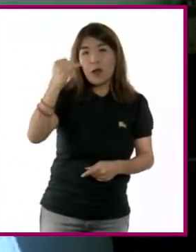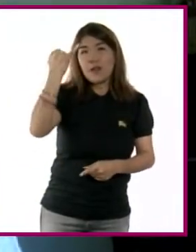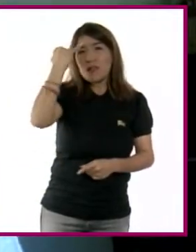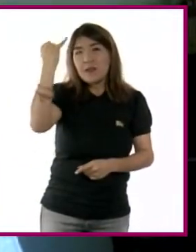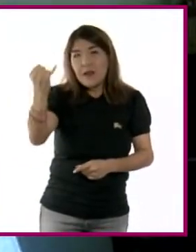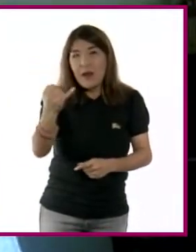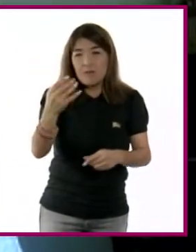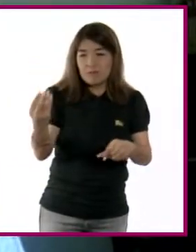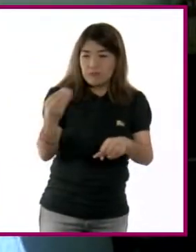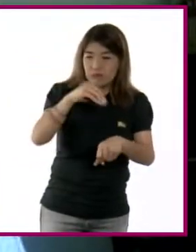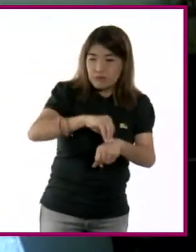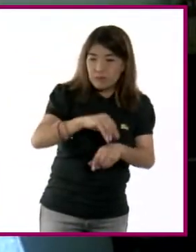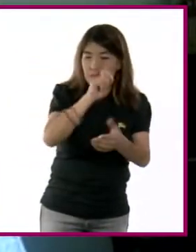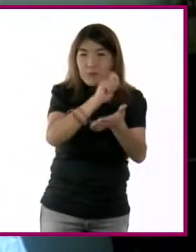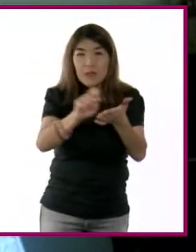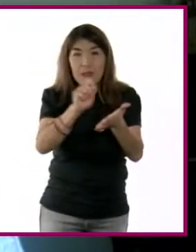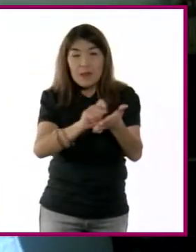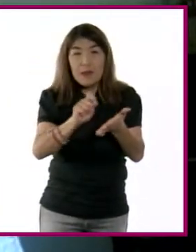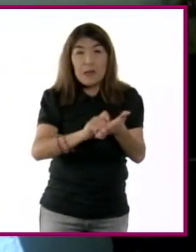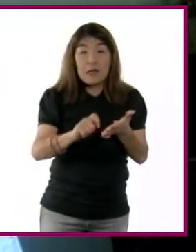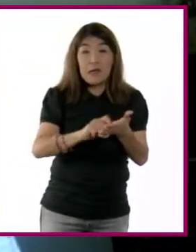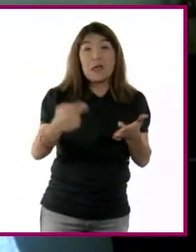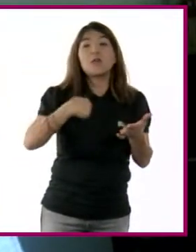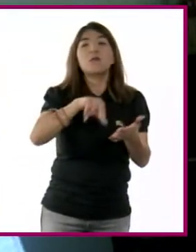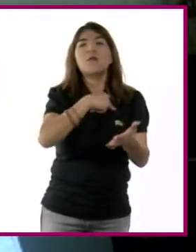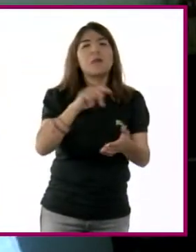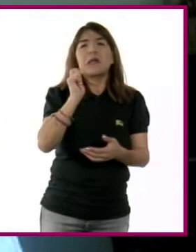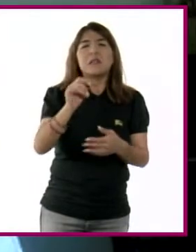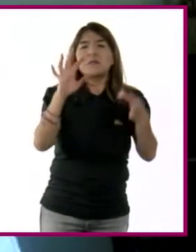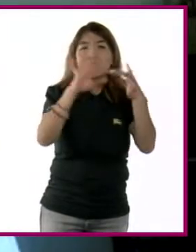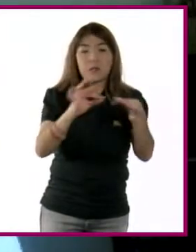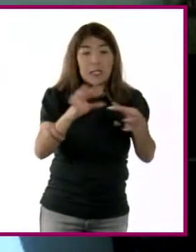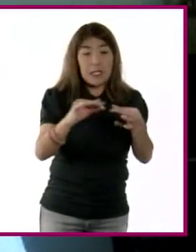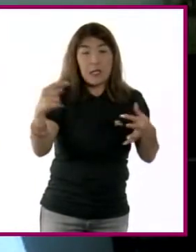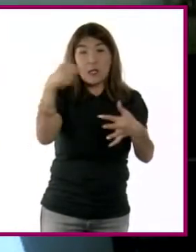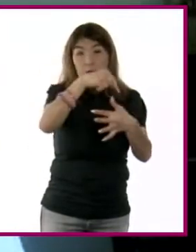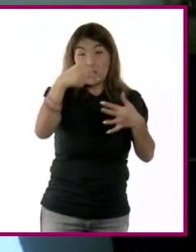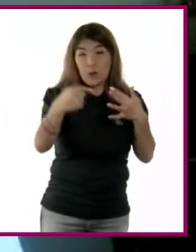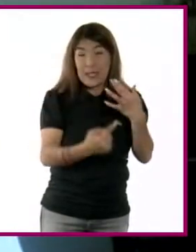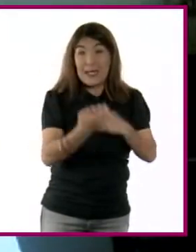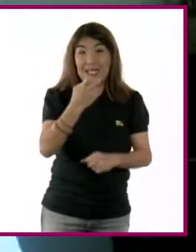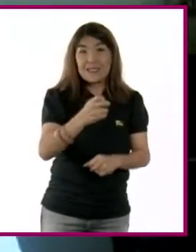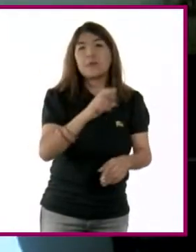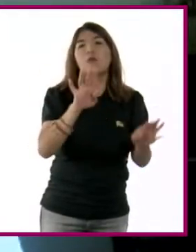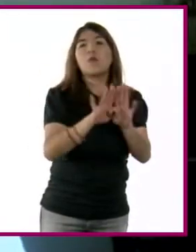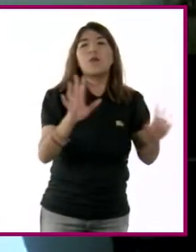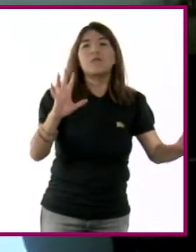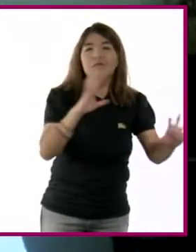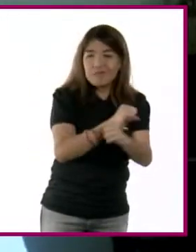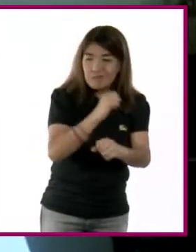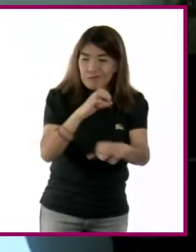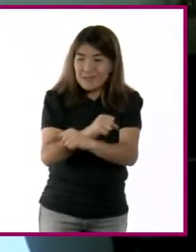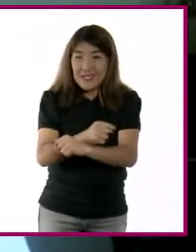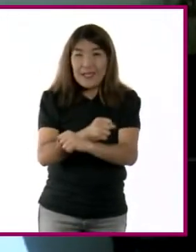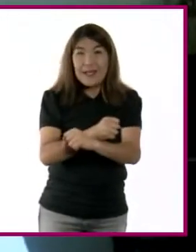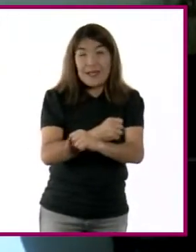definieron. Nosotros vimos en particular un par de definiciones que creemos que son,